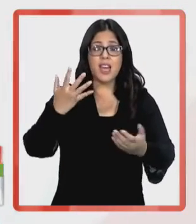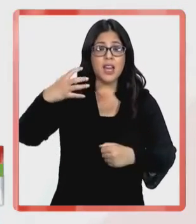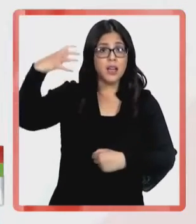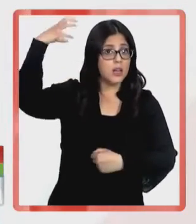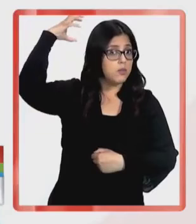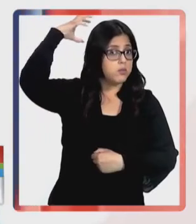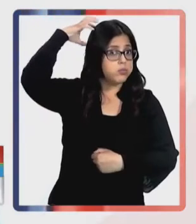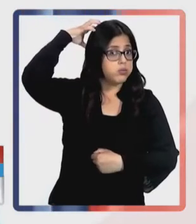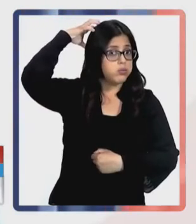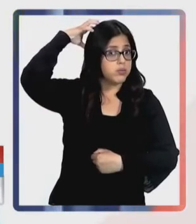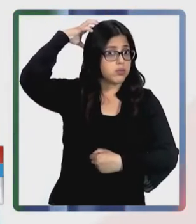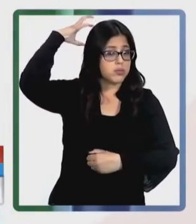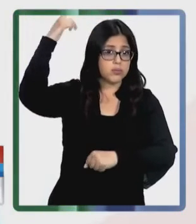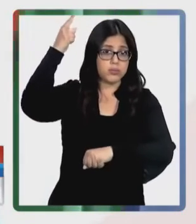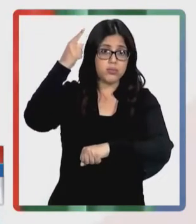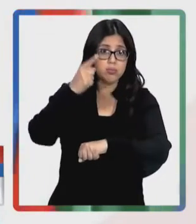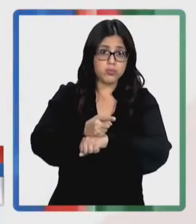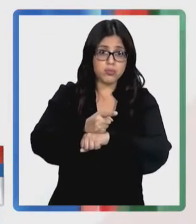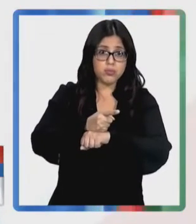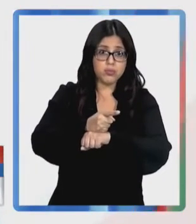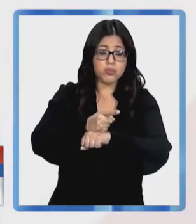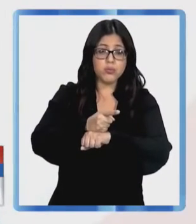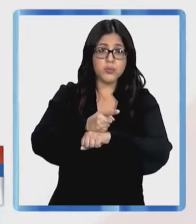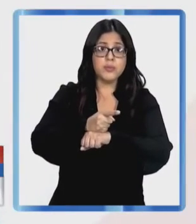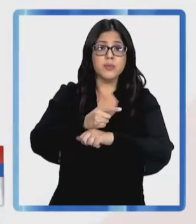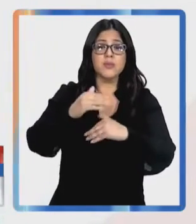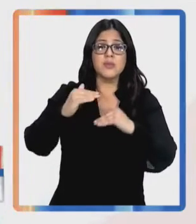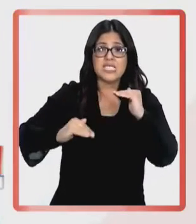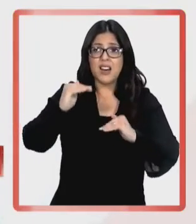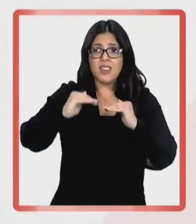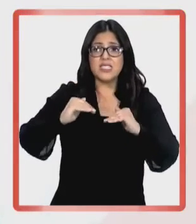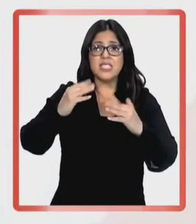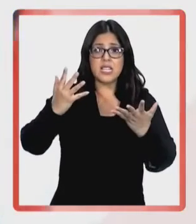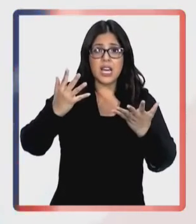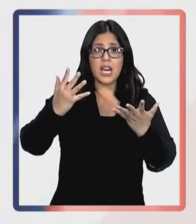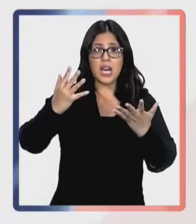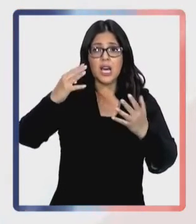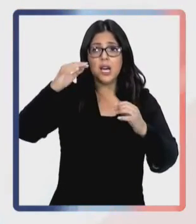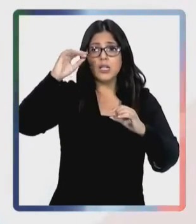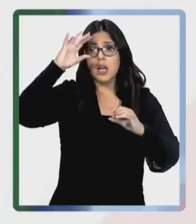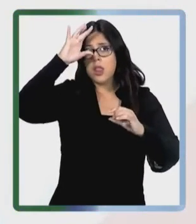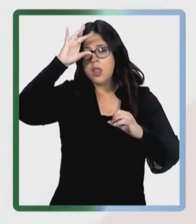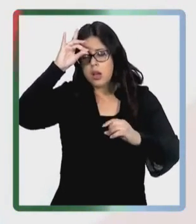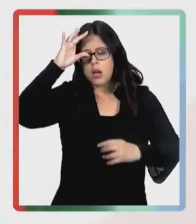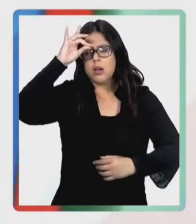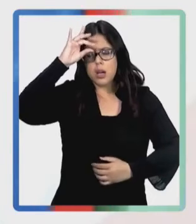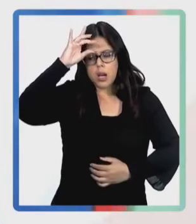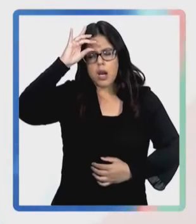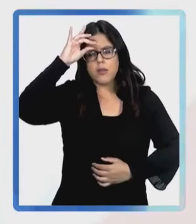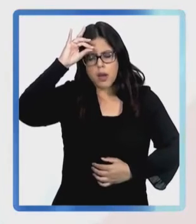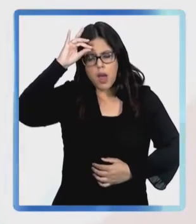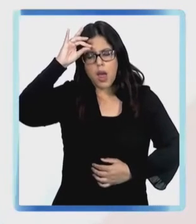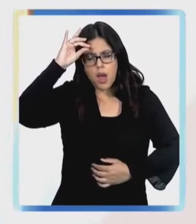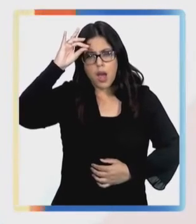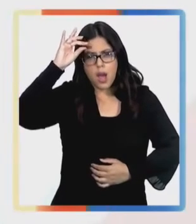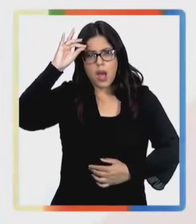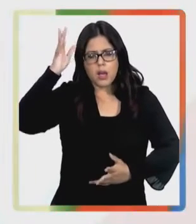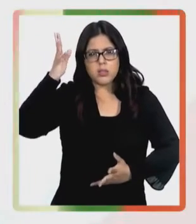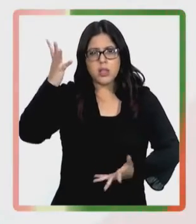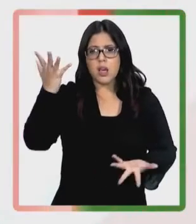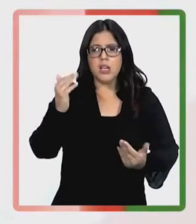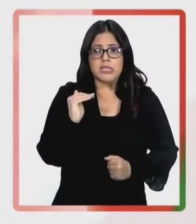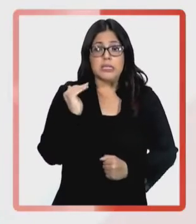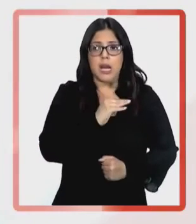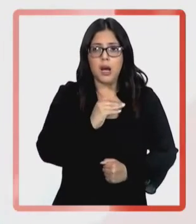central, habitualmente se caracterizan por dolores de cabeza muy abruptos, o sea, muy intensos, de rápida aparición y que